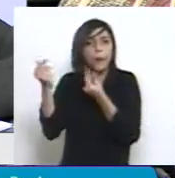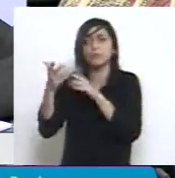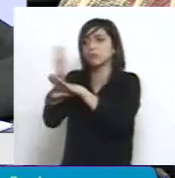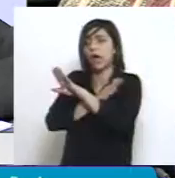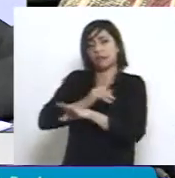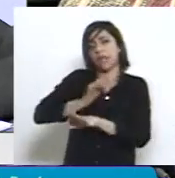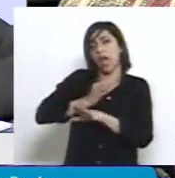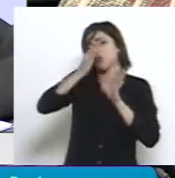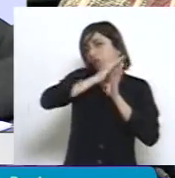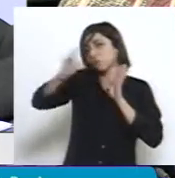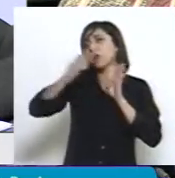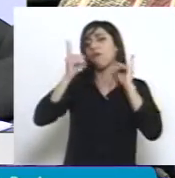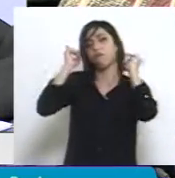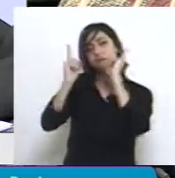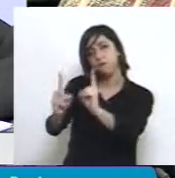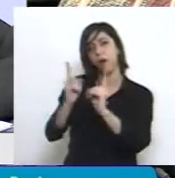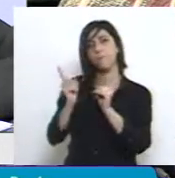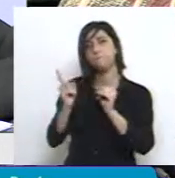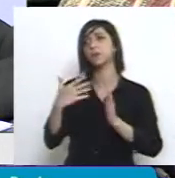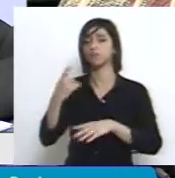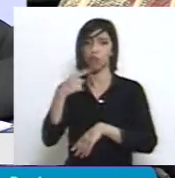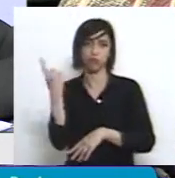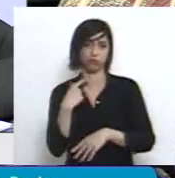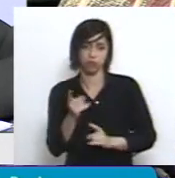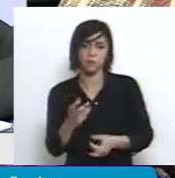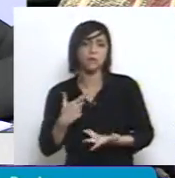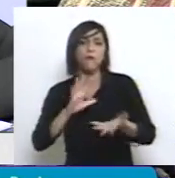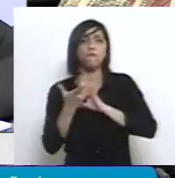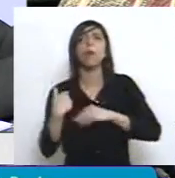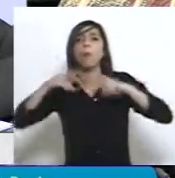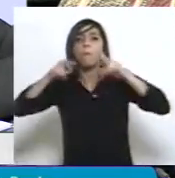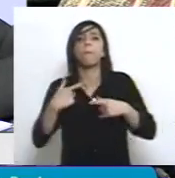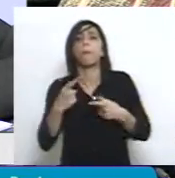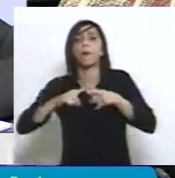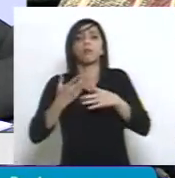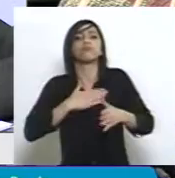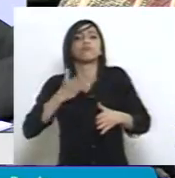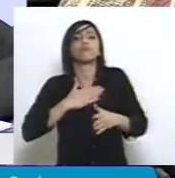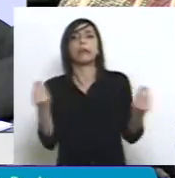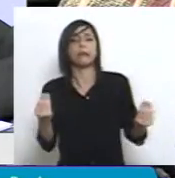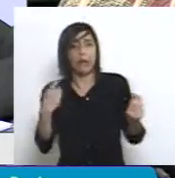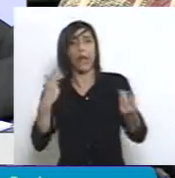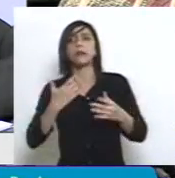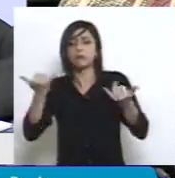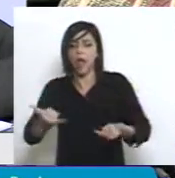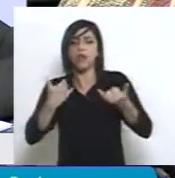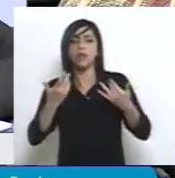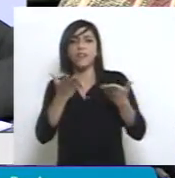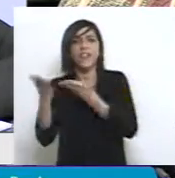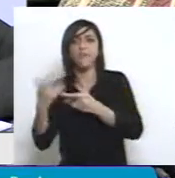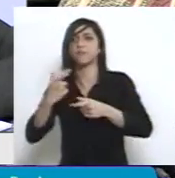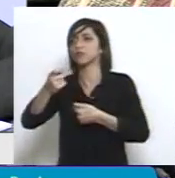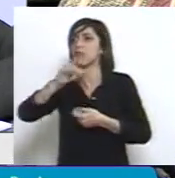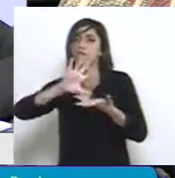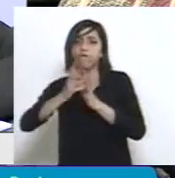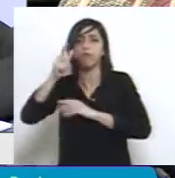en todos estos años, sino todo lo contrario, las hemos convertido en parte de la política de ingresos como forma de estímulo al consumo y como forma